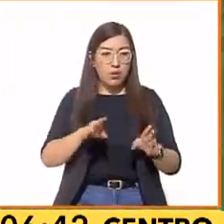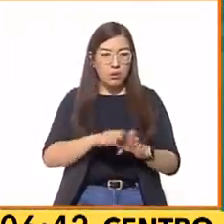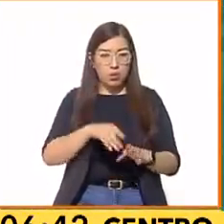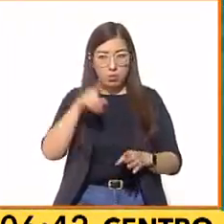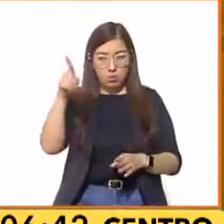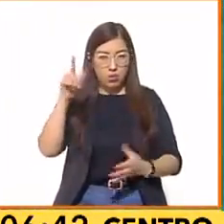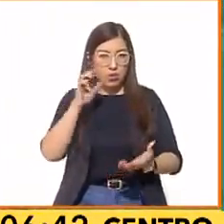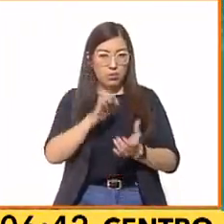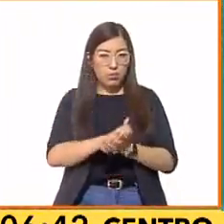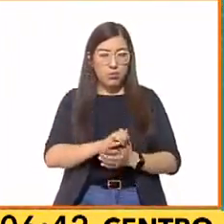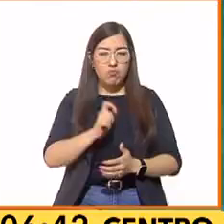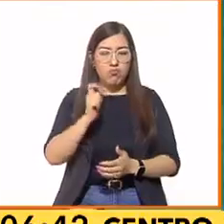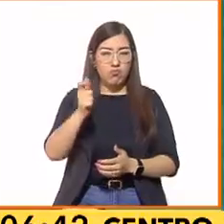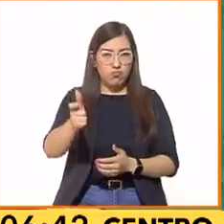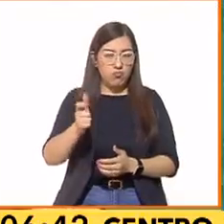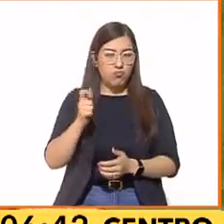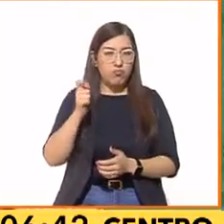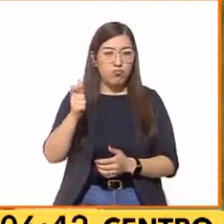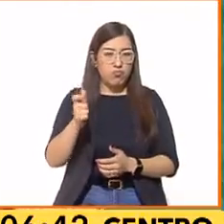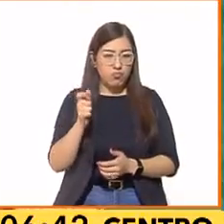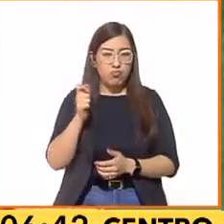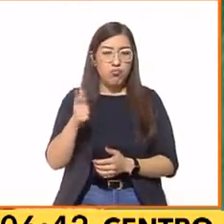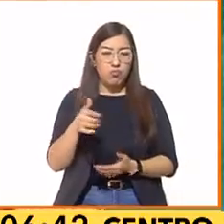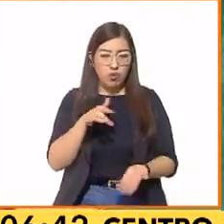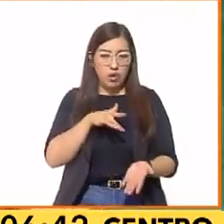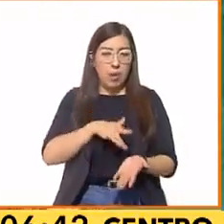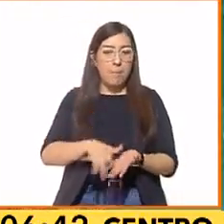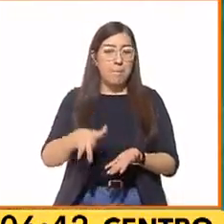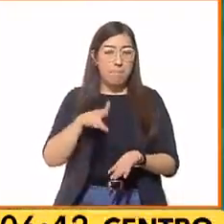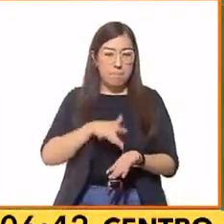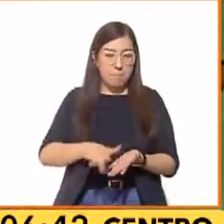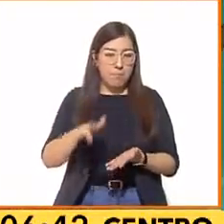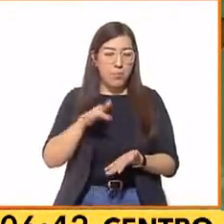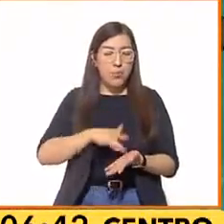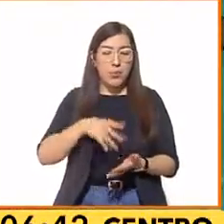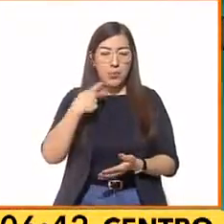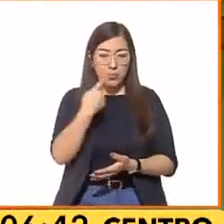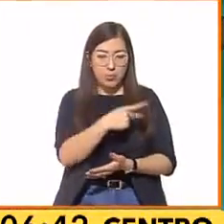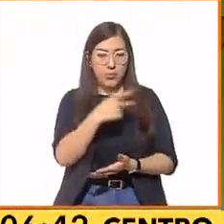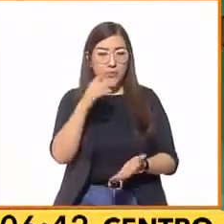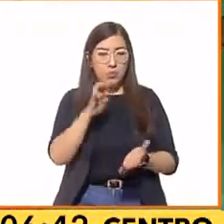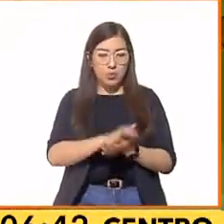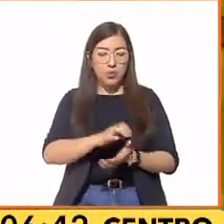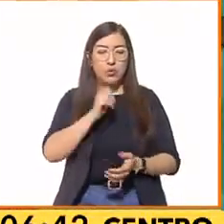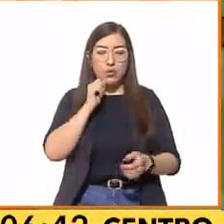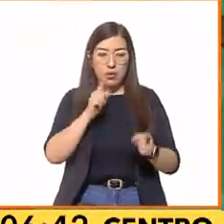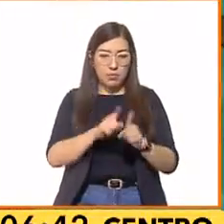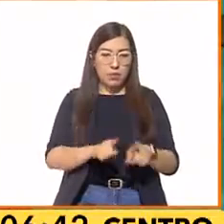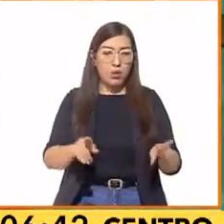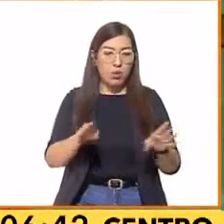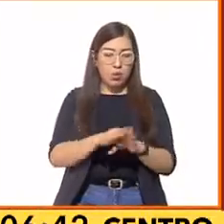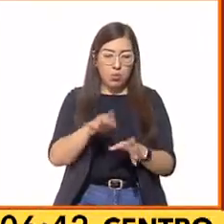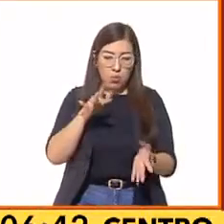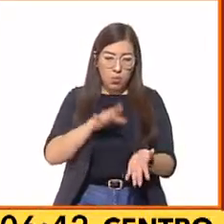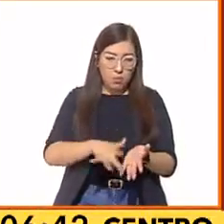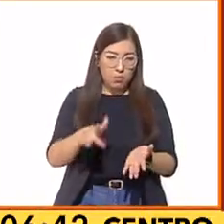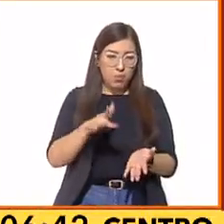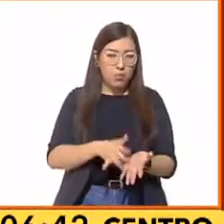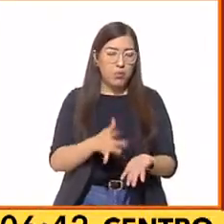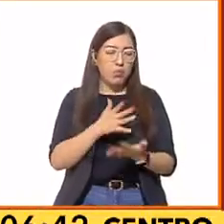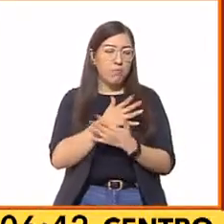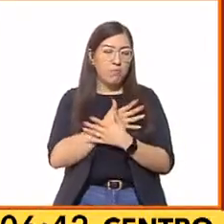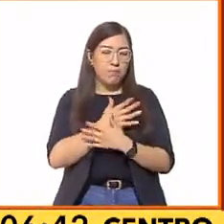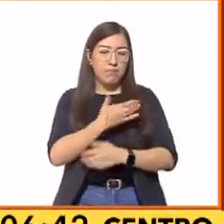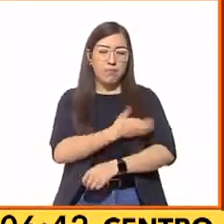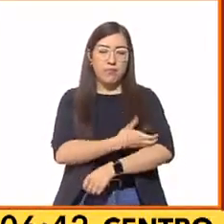marido. Ella es la que le brinda apoyo económico, pero sobre todo apoyo moral, porque comparte